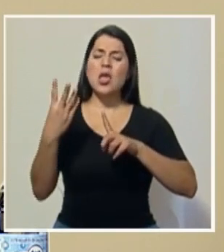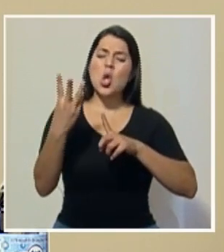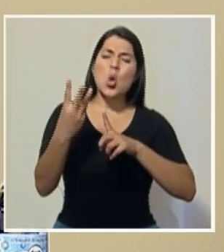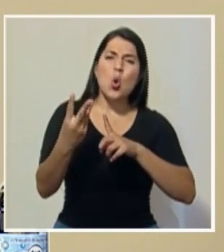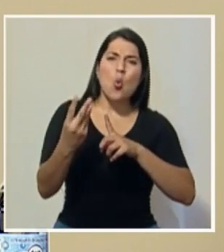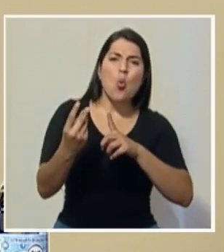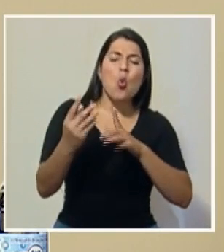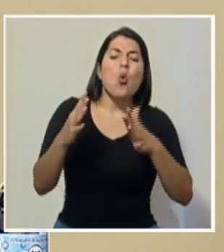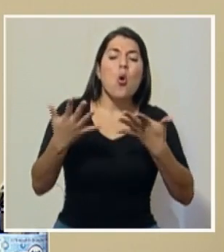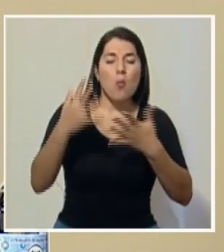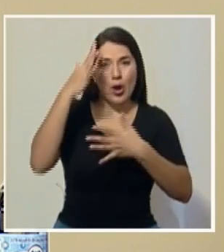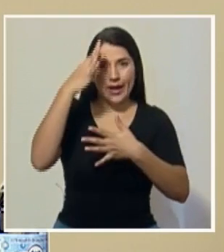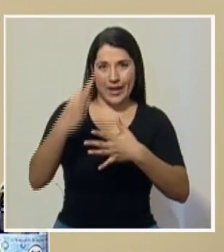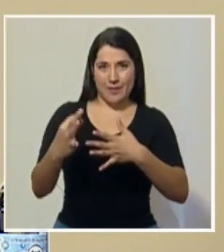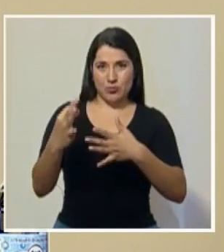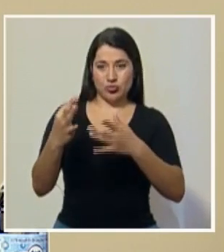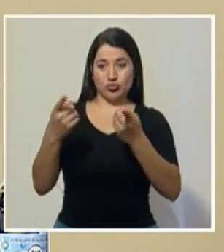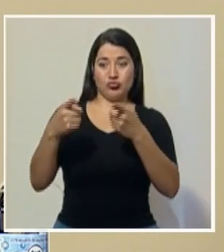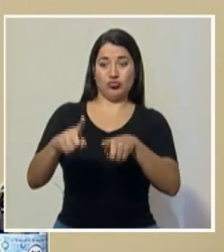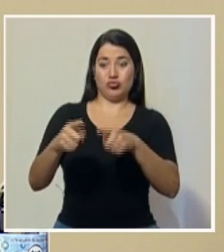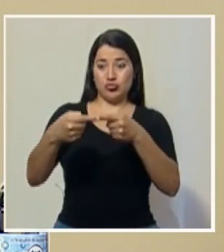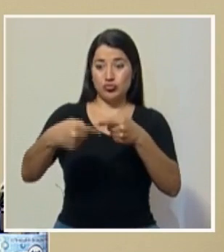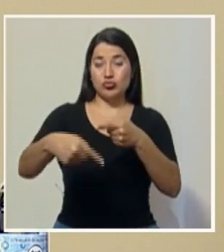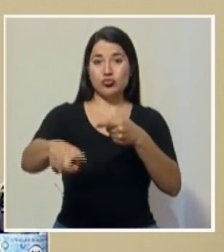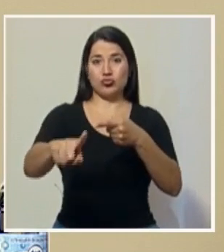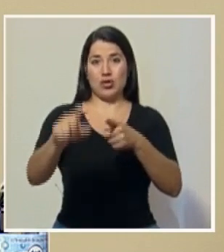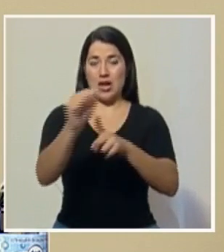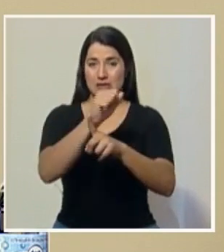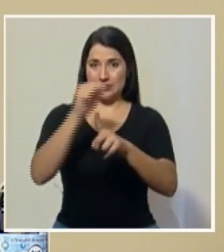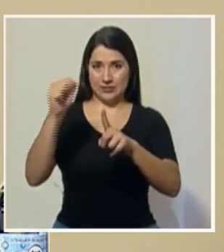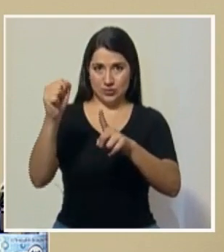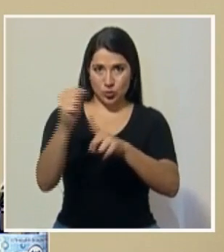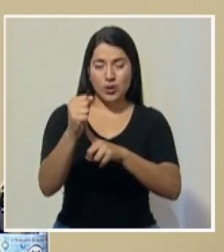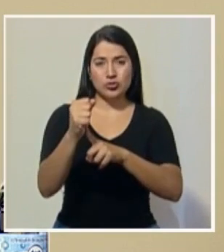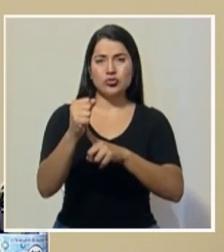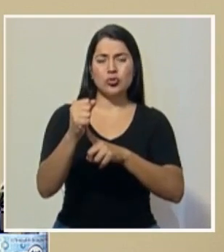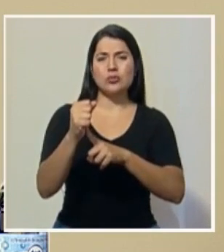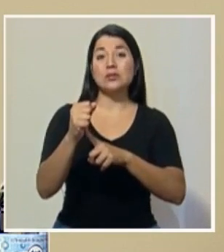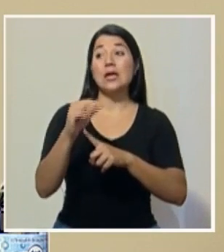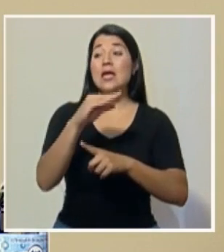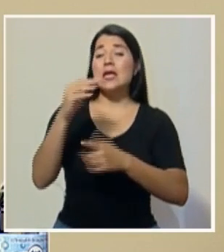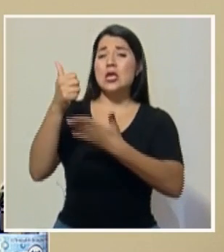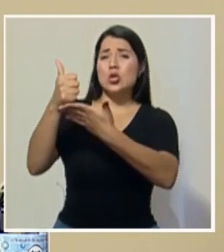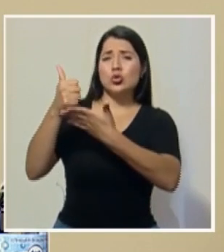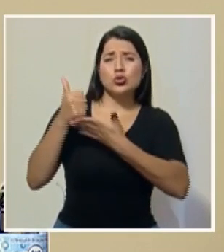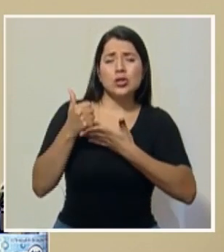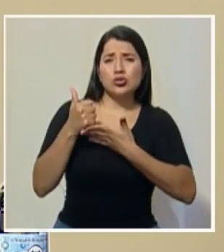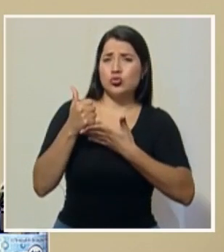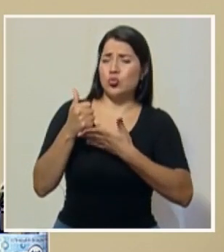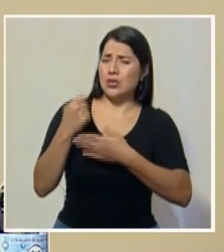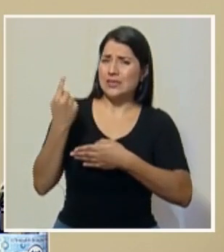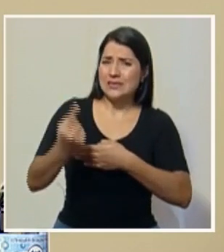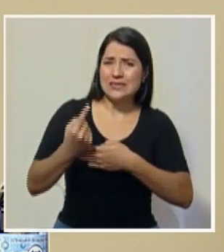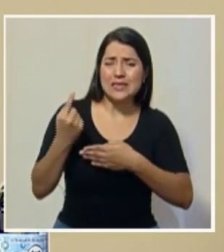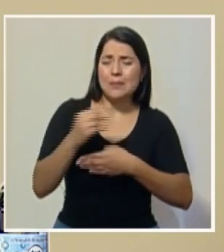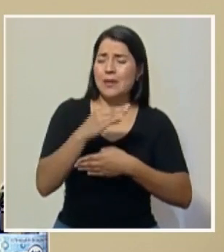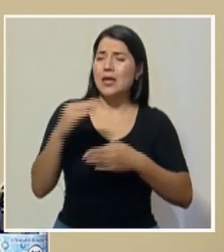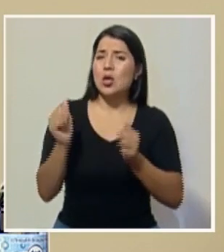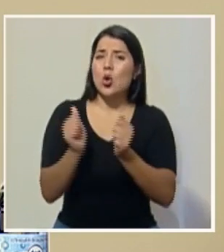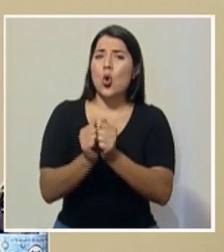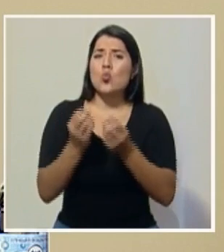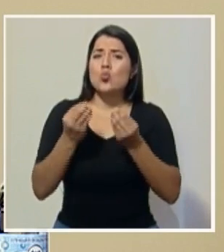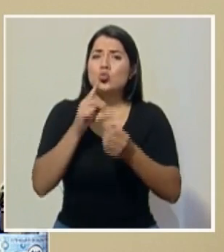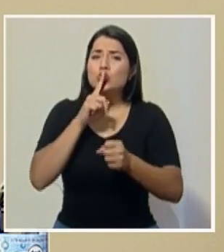nos colabora de forma muy constante y con el más alto compromiso, lo que es